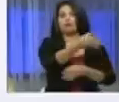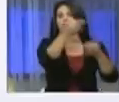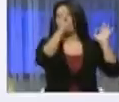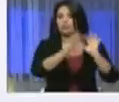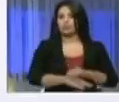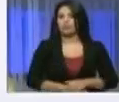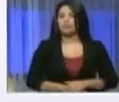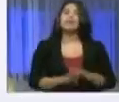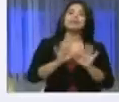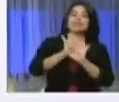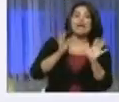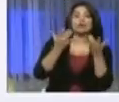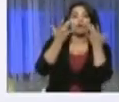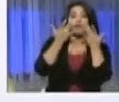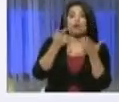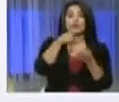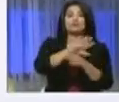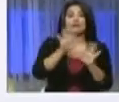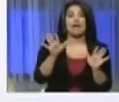llegado